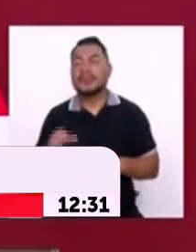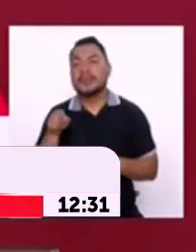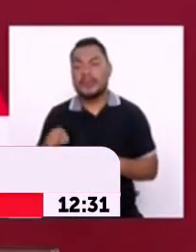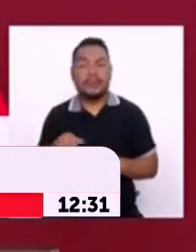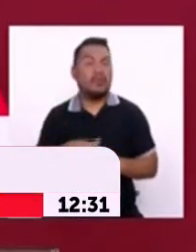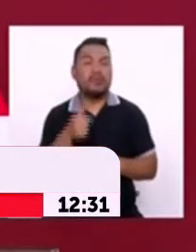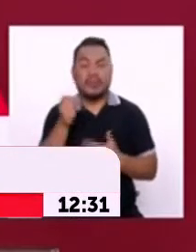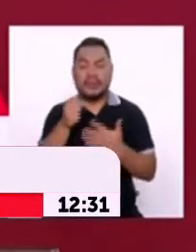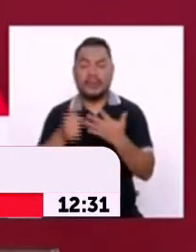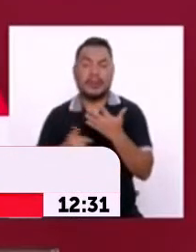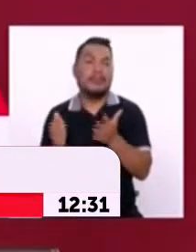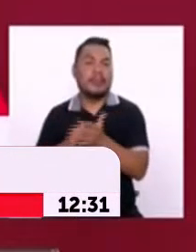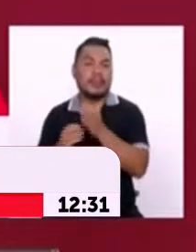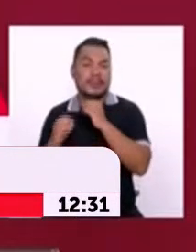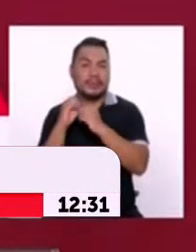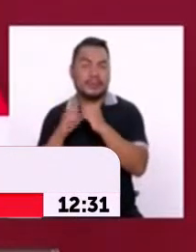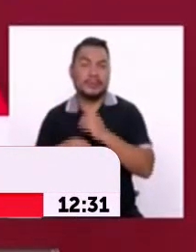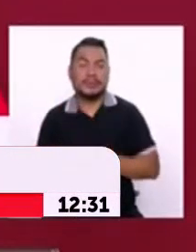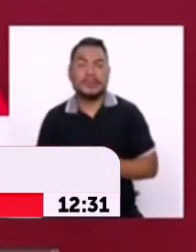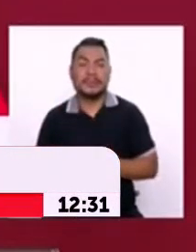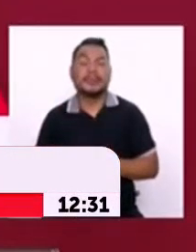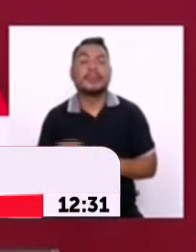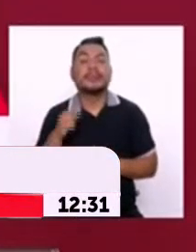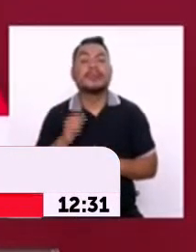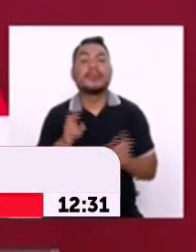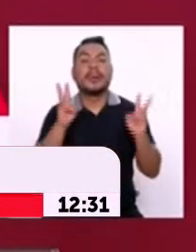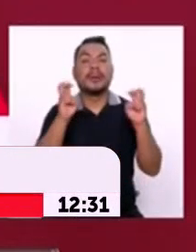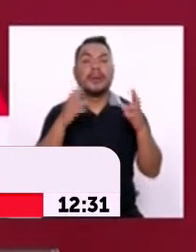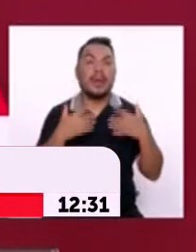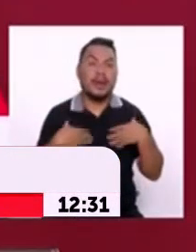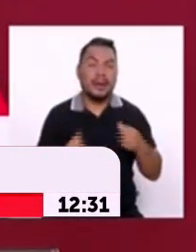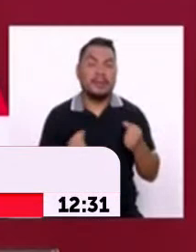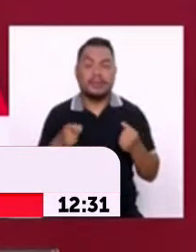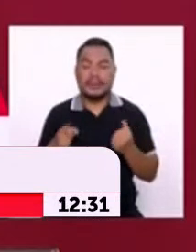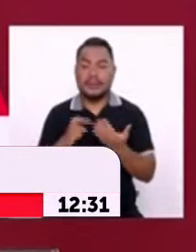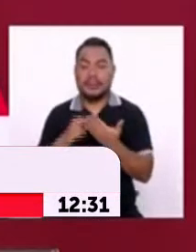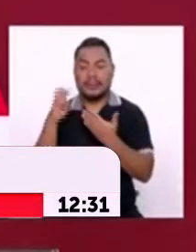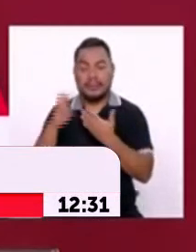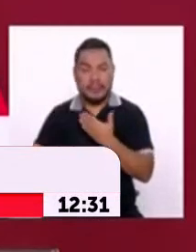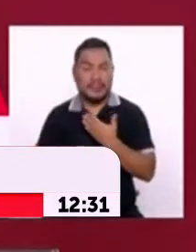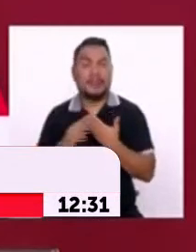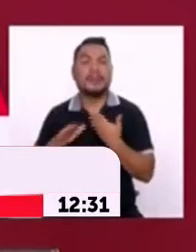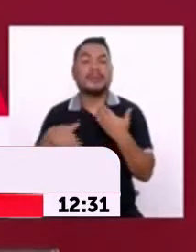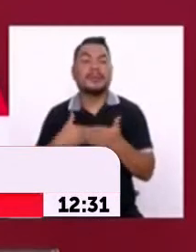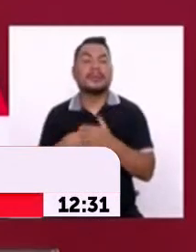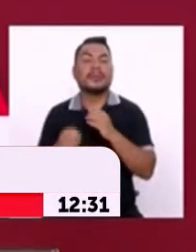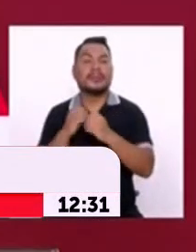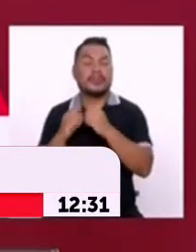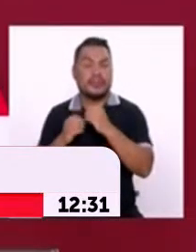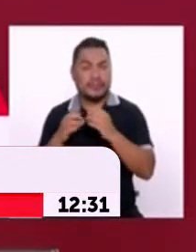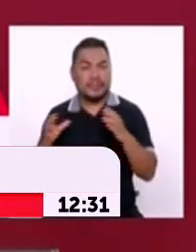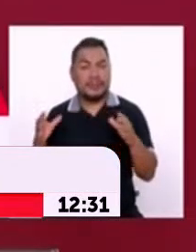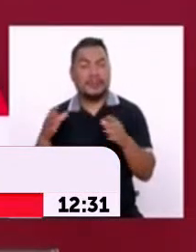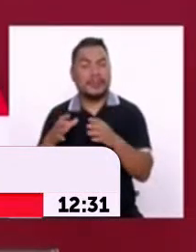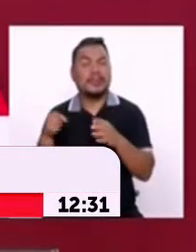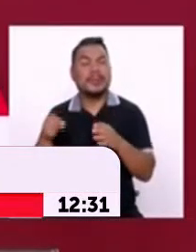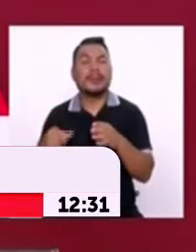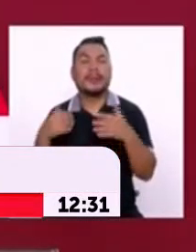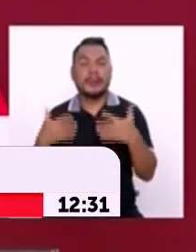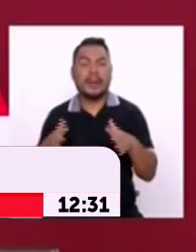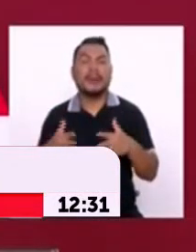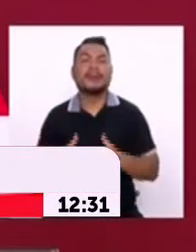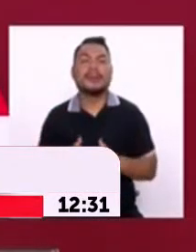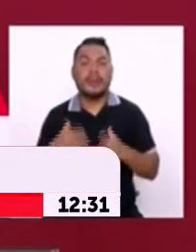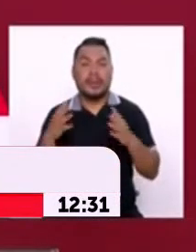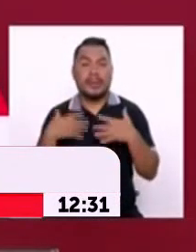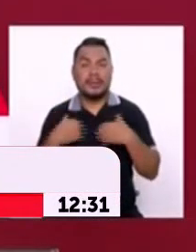entre otras obras. En el área de salud, a través del Plan Nacional de Desembalse Quirúrgico,